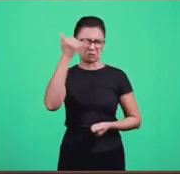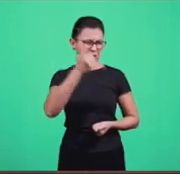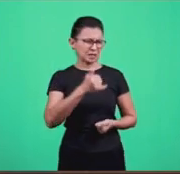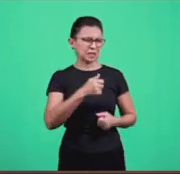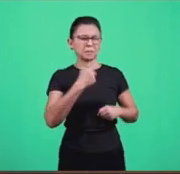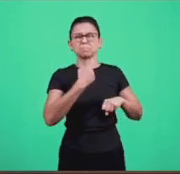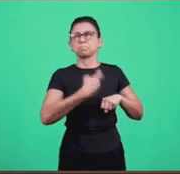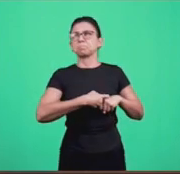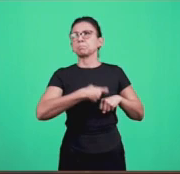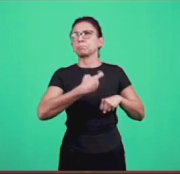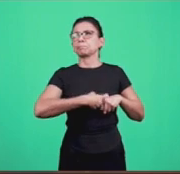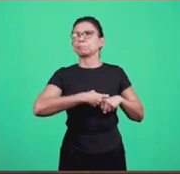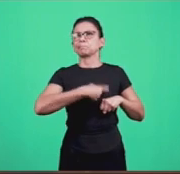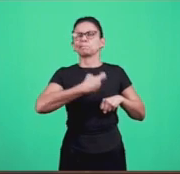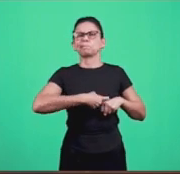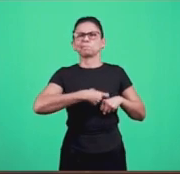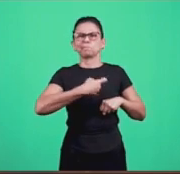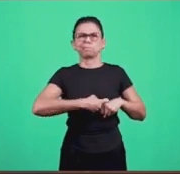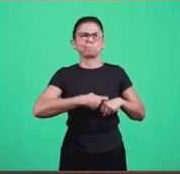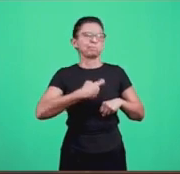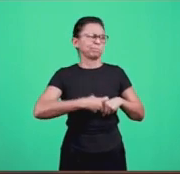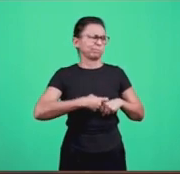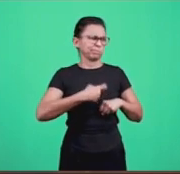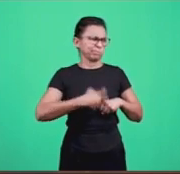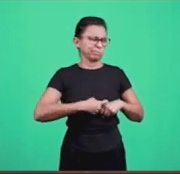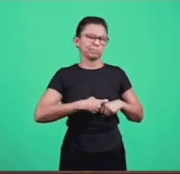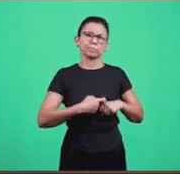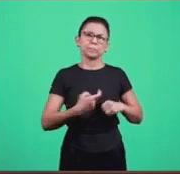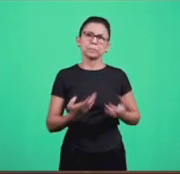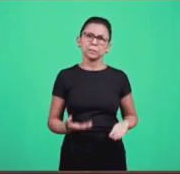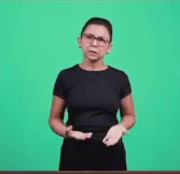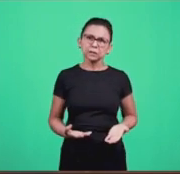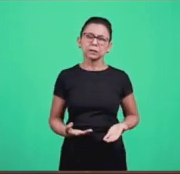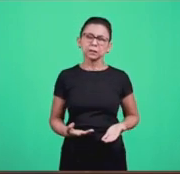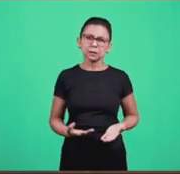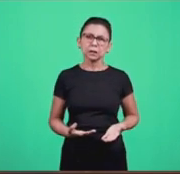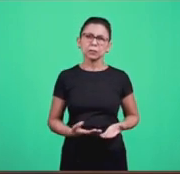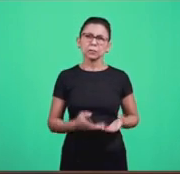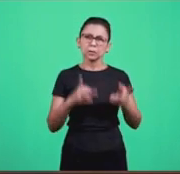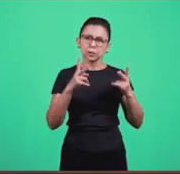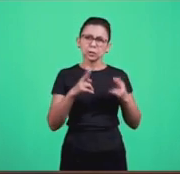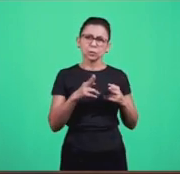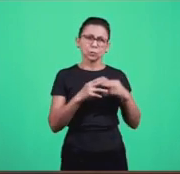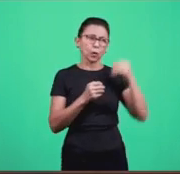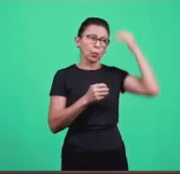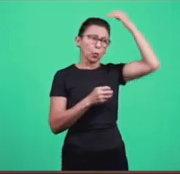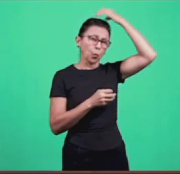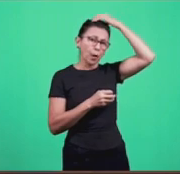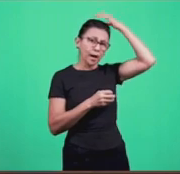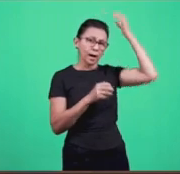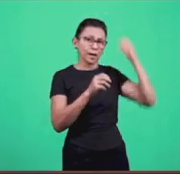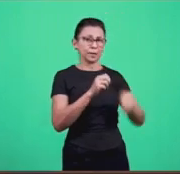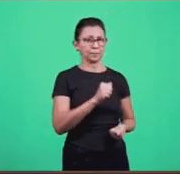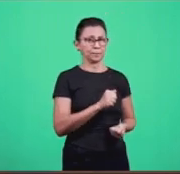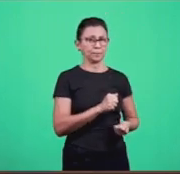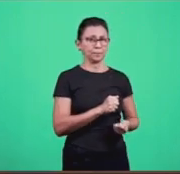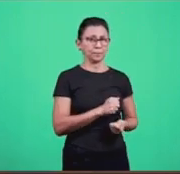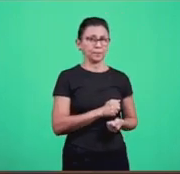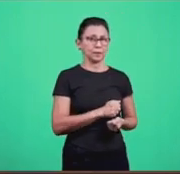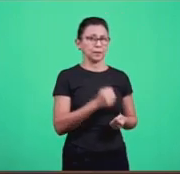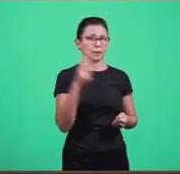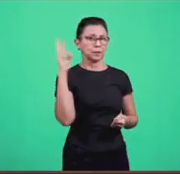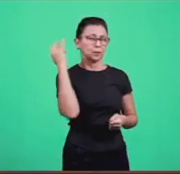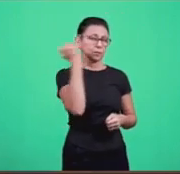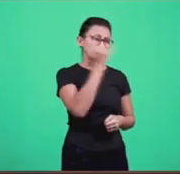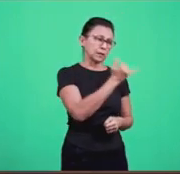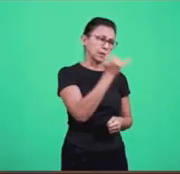palabra dice que aquel que endurece su corazón cuando muchas veces es advertido. Acab fue muchas veces